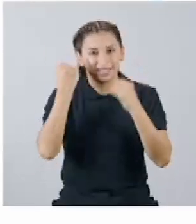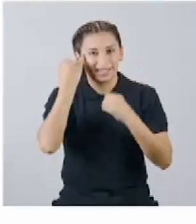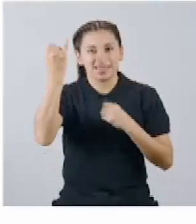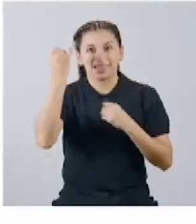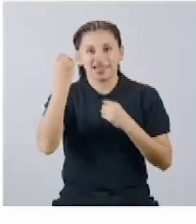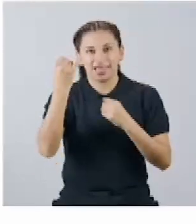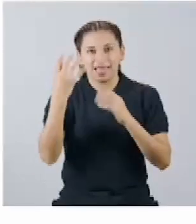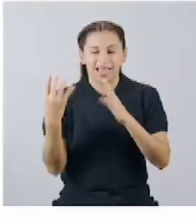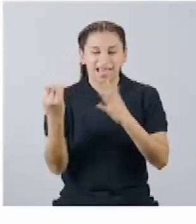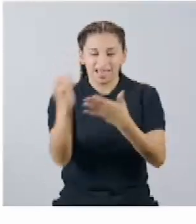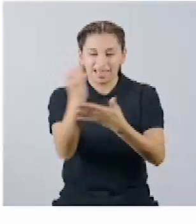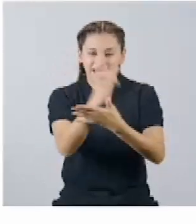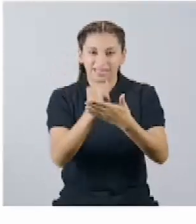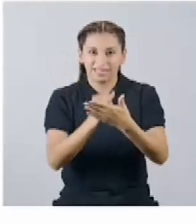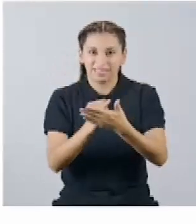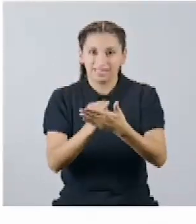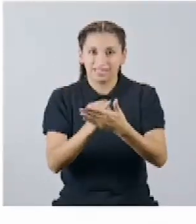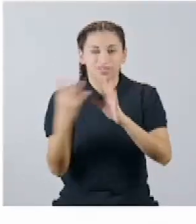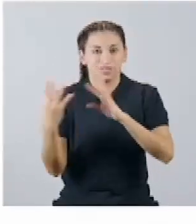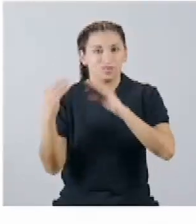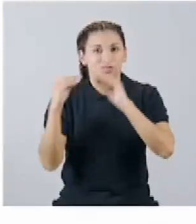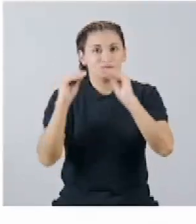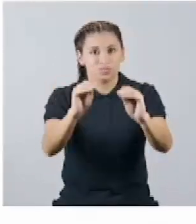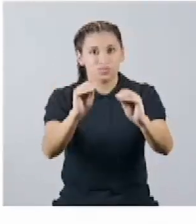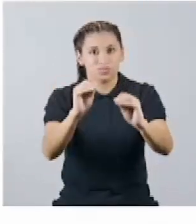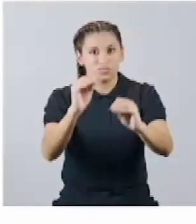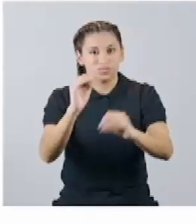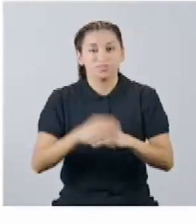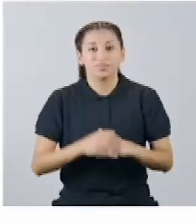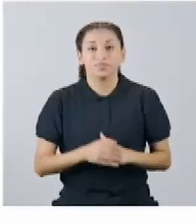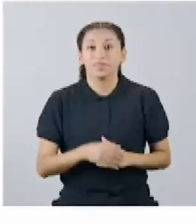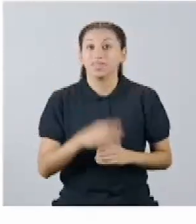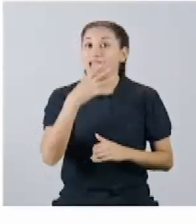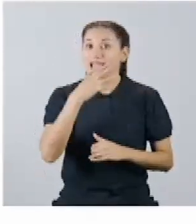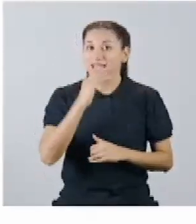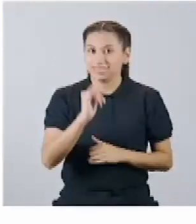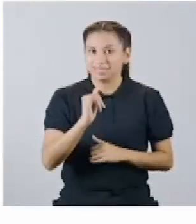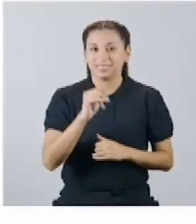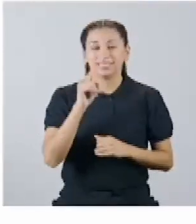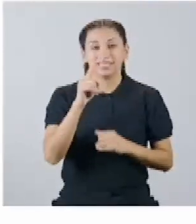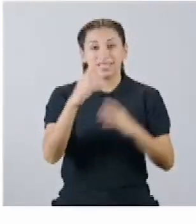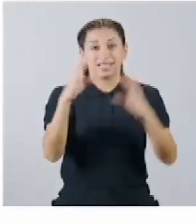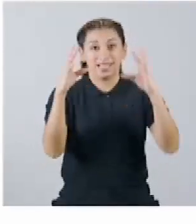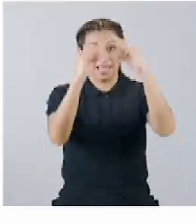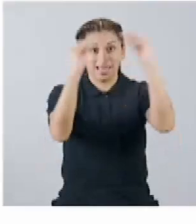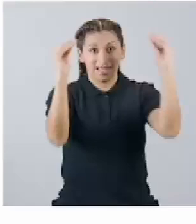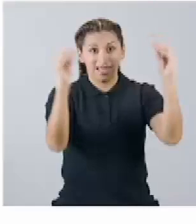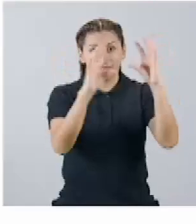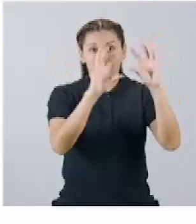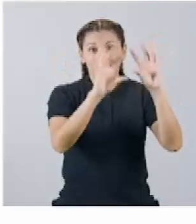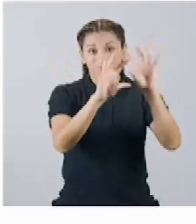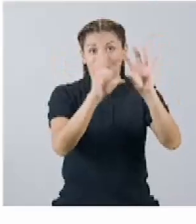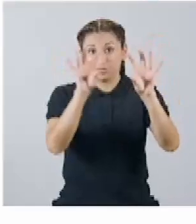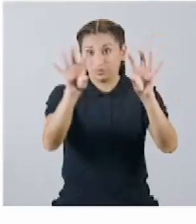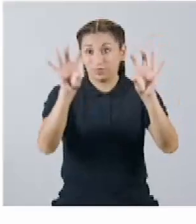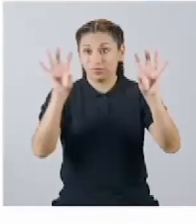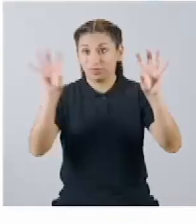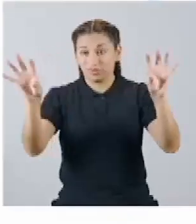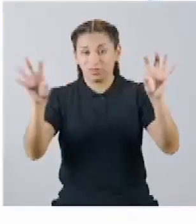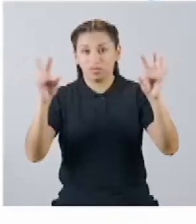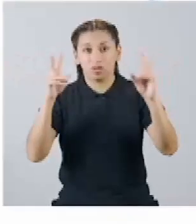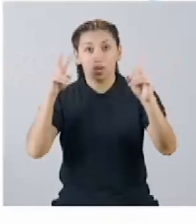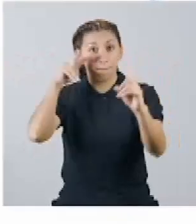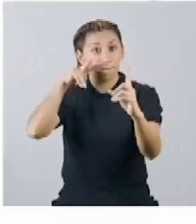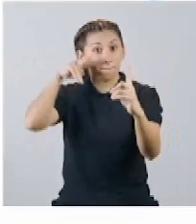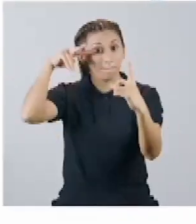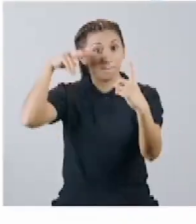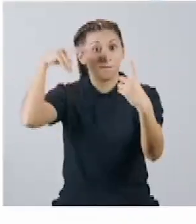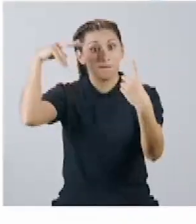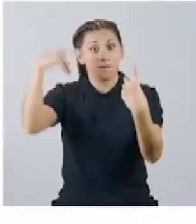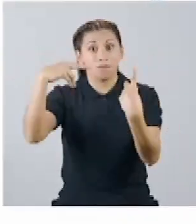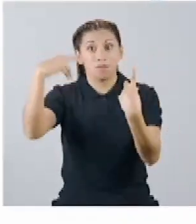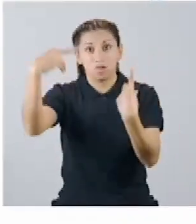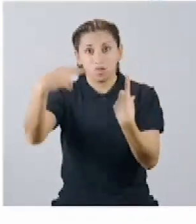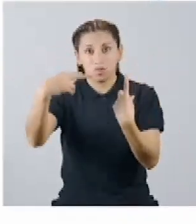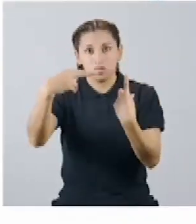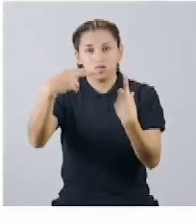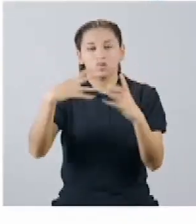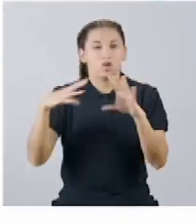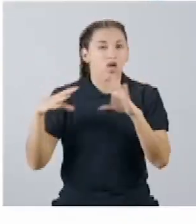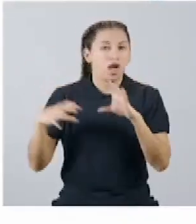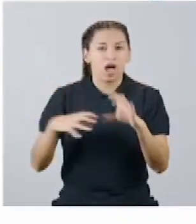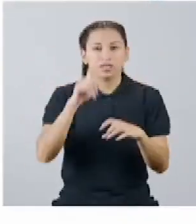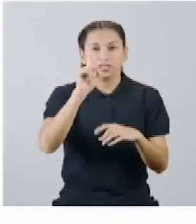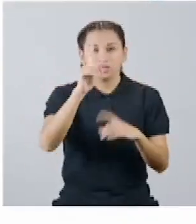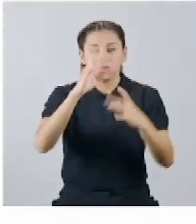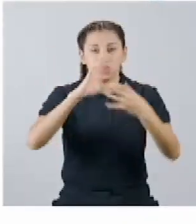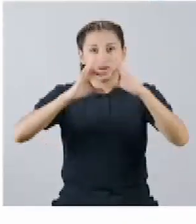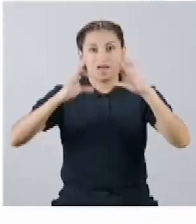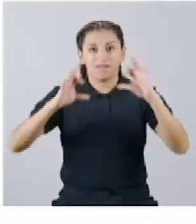definición del problema. Es así como la estructura del punto de vista se elabora en una